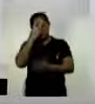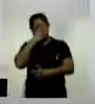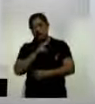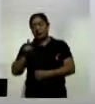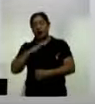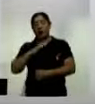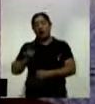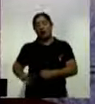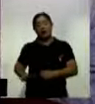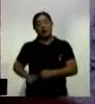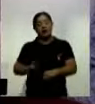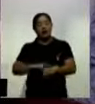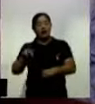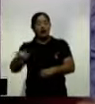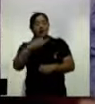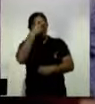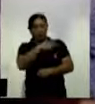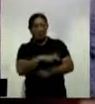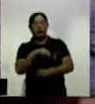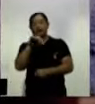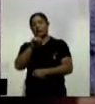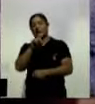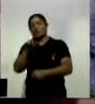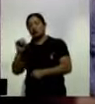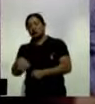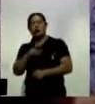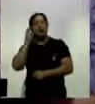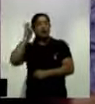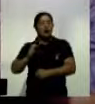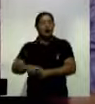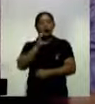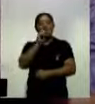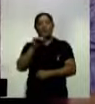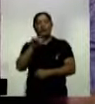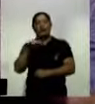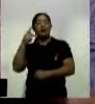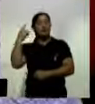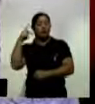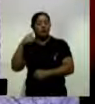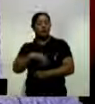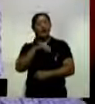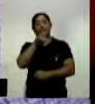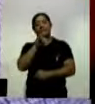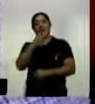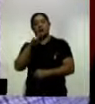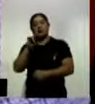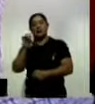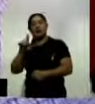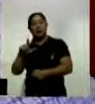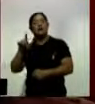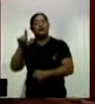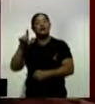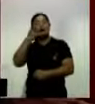del Estado de México, Alfredo del Mazo, Hidalgo, Omar Fayad, de Puebla, Miguel Barbosa, y de Morelos, Cuauhtémoc